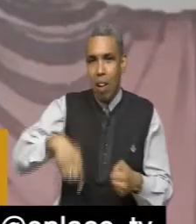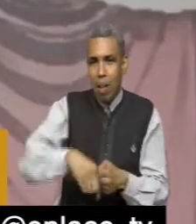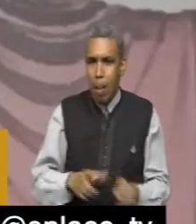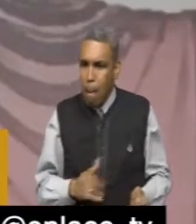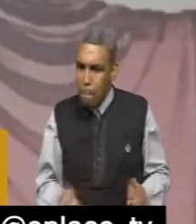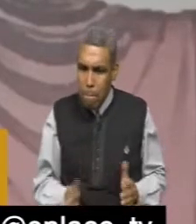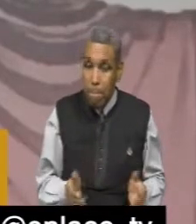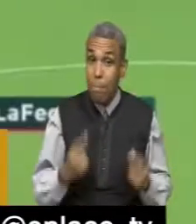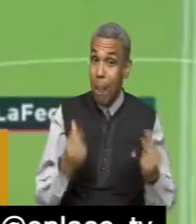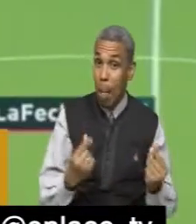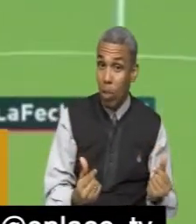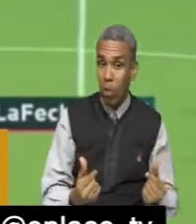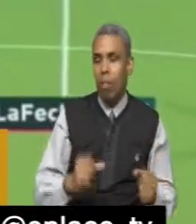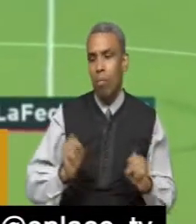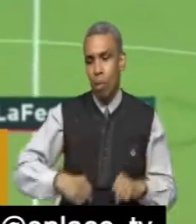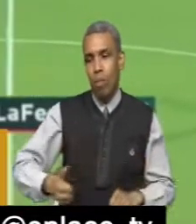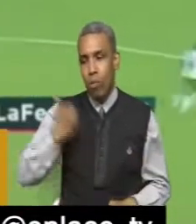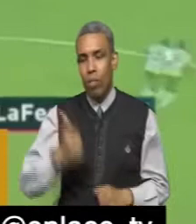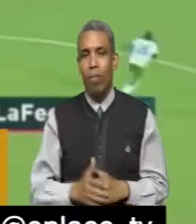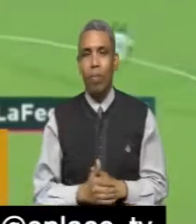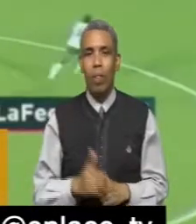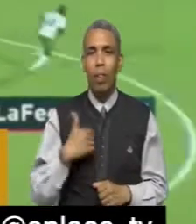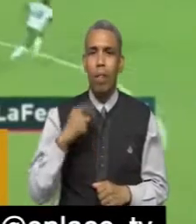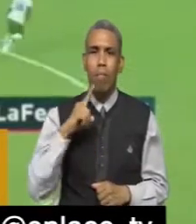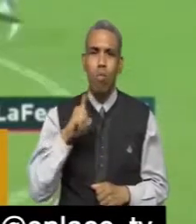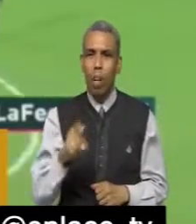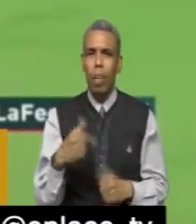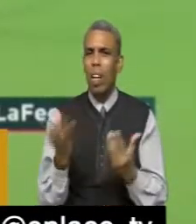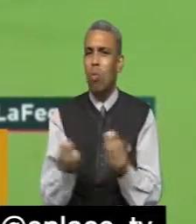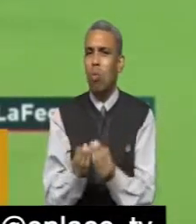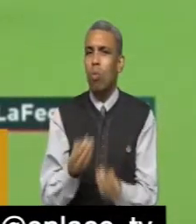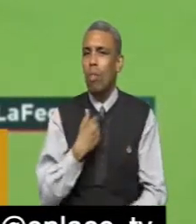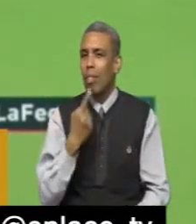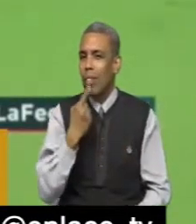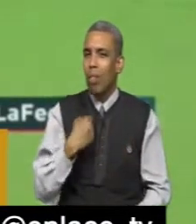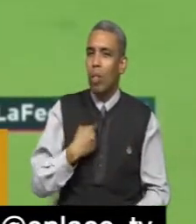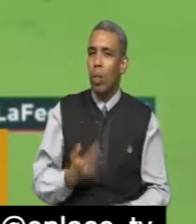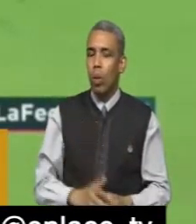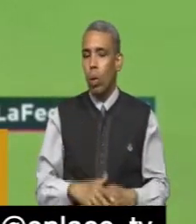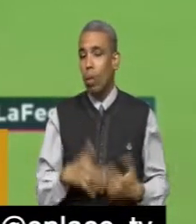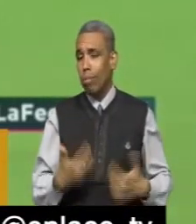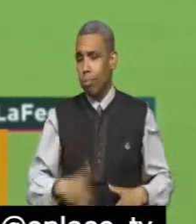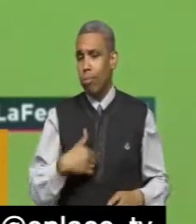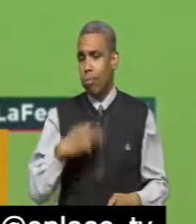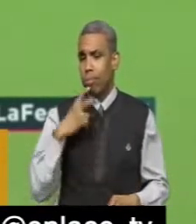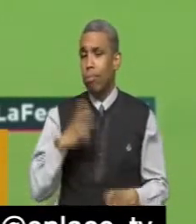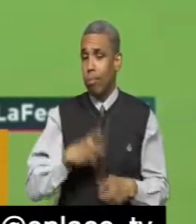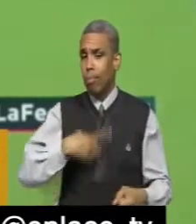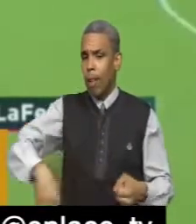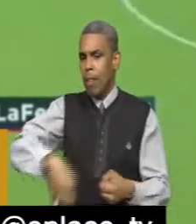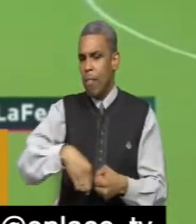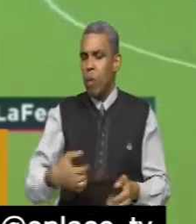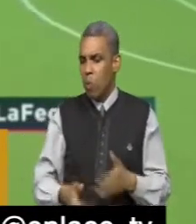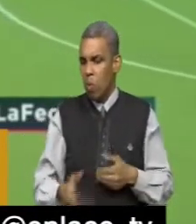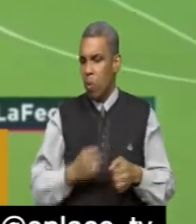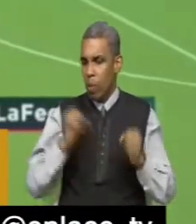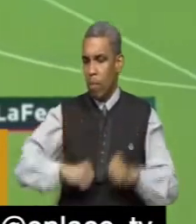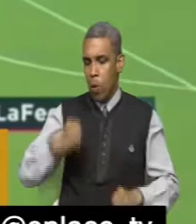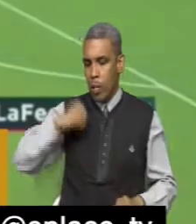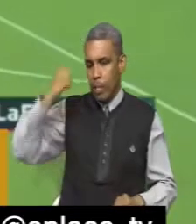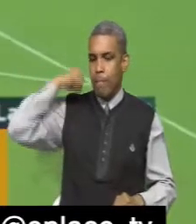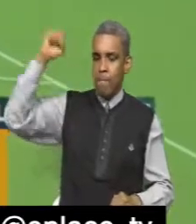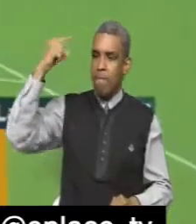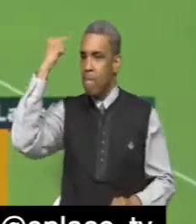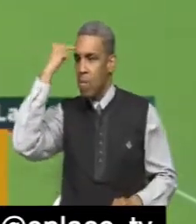y contundentes. El Atlético Bucaramanga ha manifestado que se enfrentará a un rival bastante complicado, pero con la esperanza de sumar 3 puntos